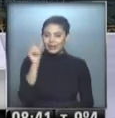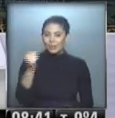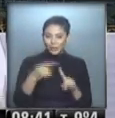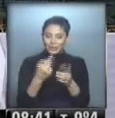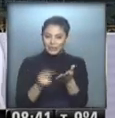volvemos gracias